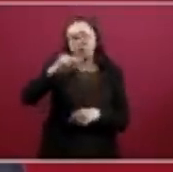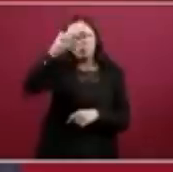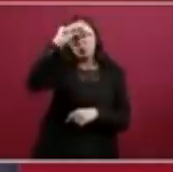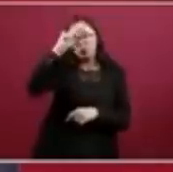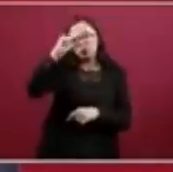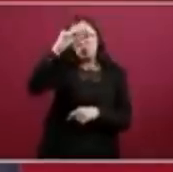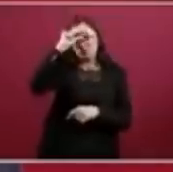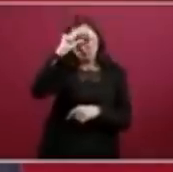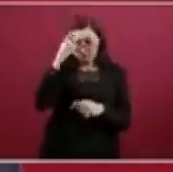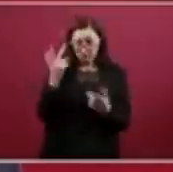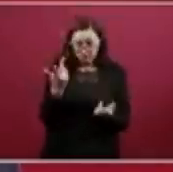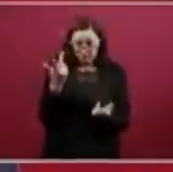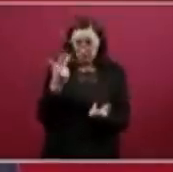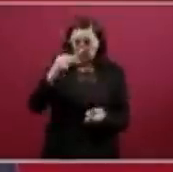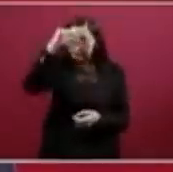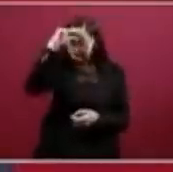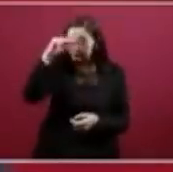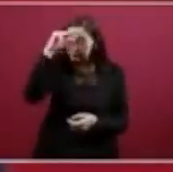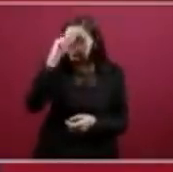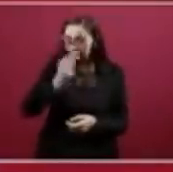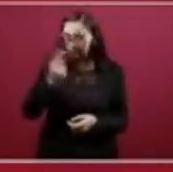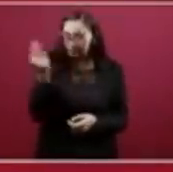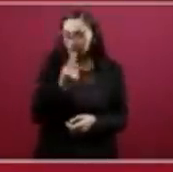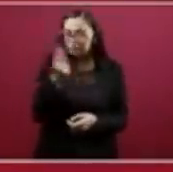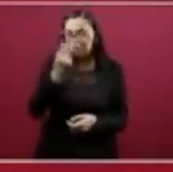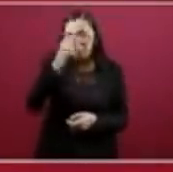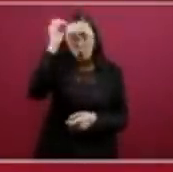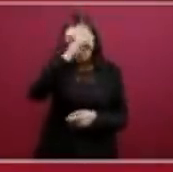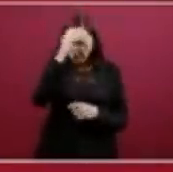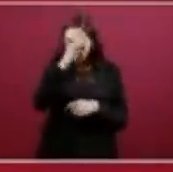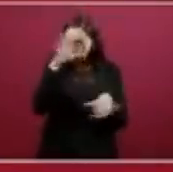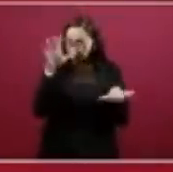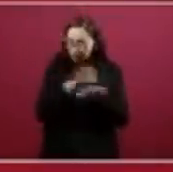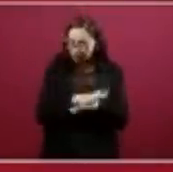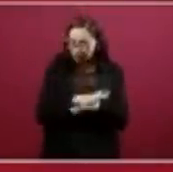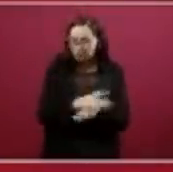de sabios. Pero hay otros que siguen